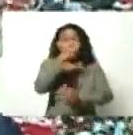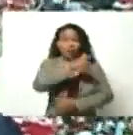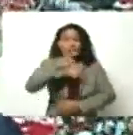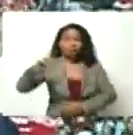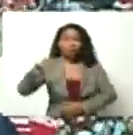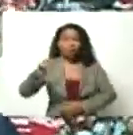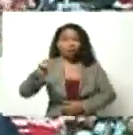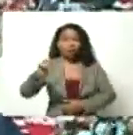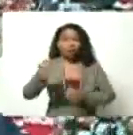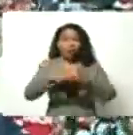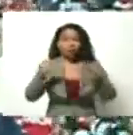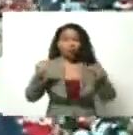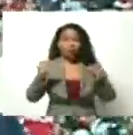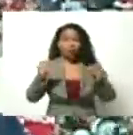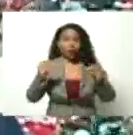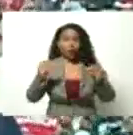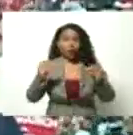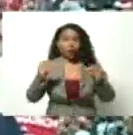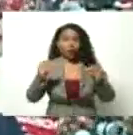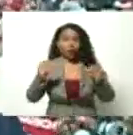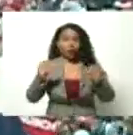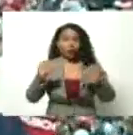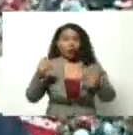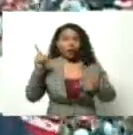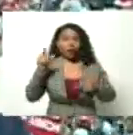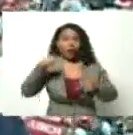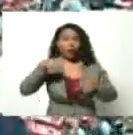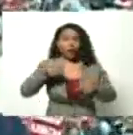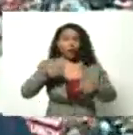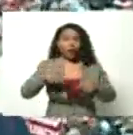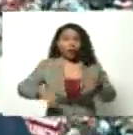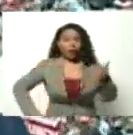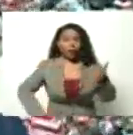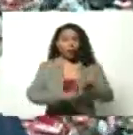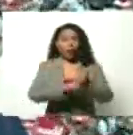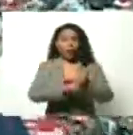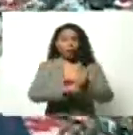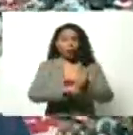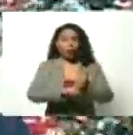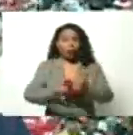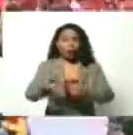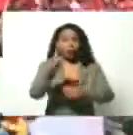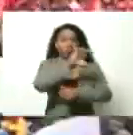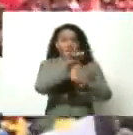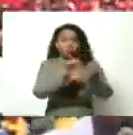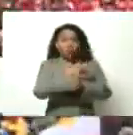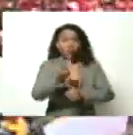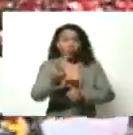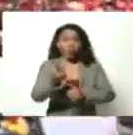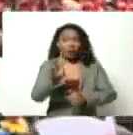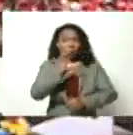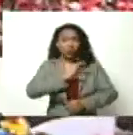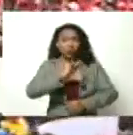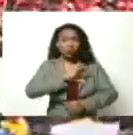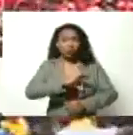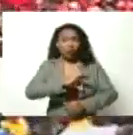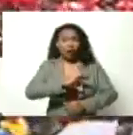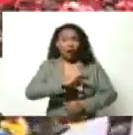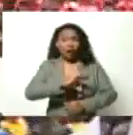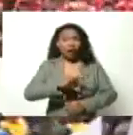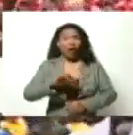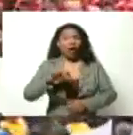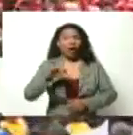nosotros los que van a estar impulsando el primer vicepresidente del partido de Venezuela que ha dado